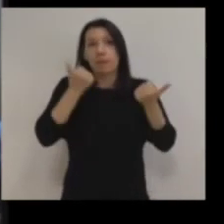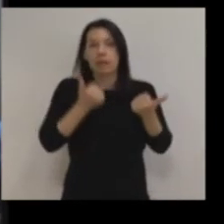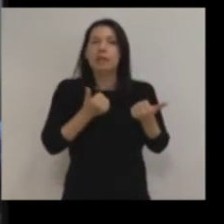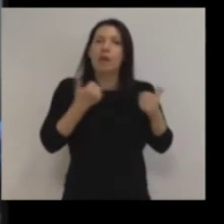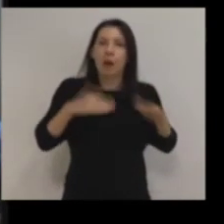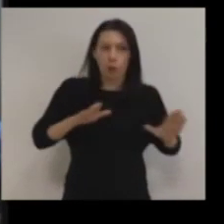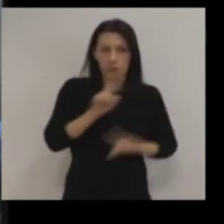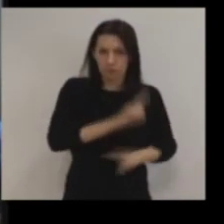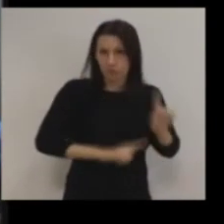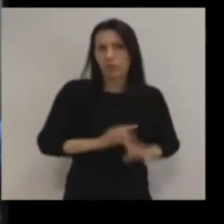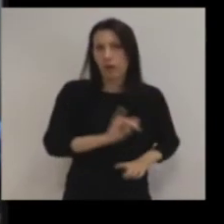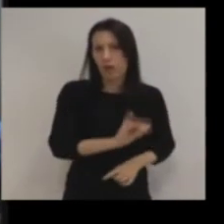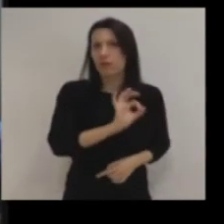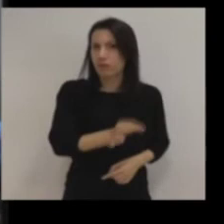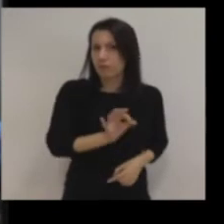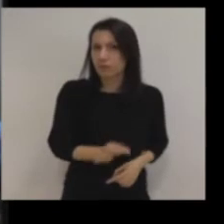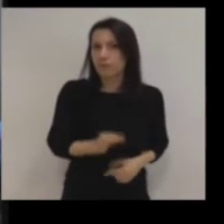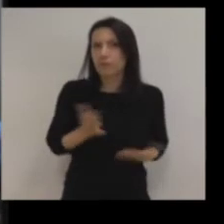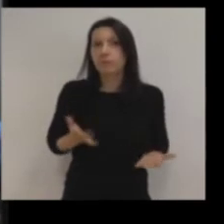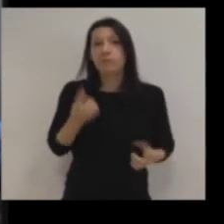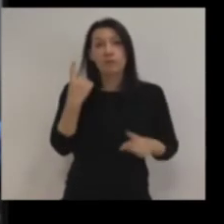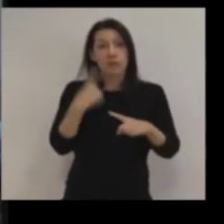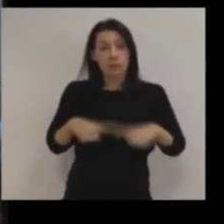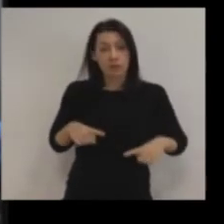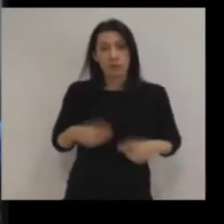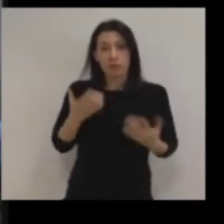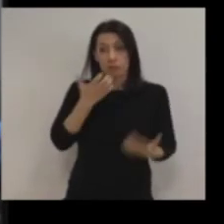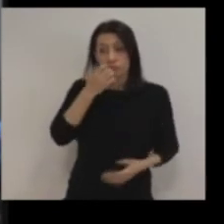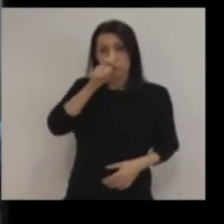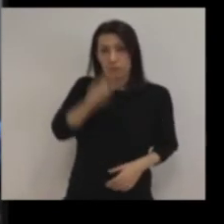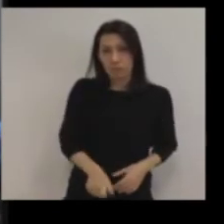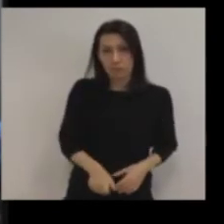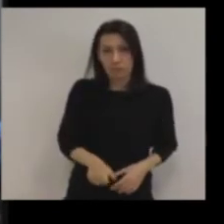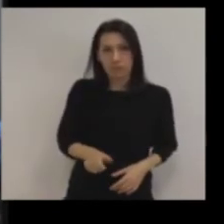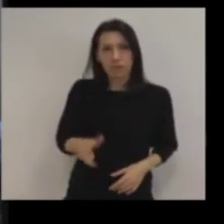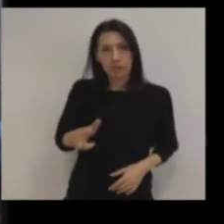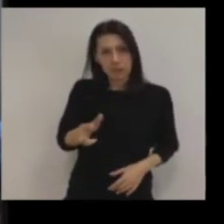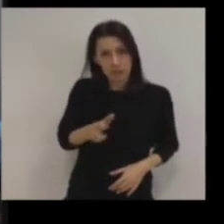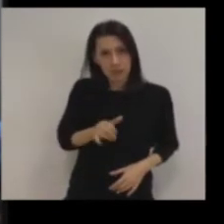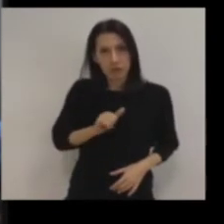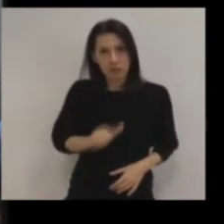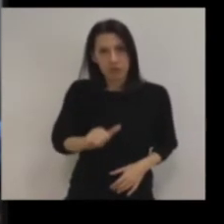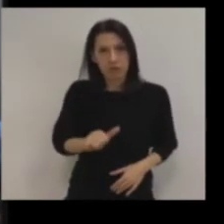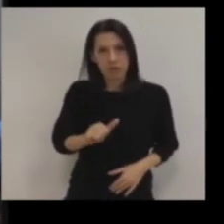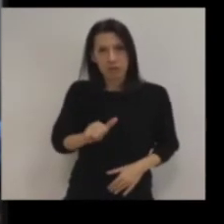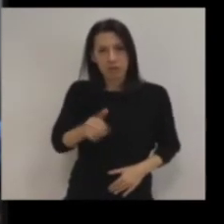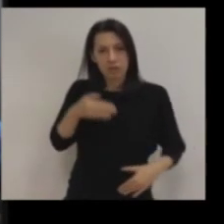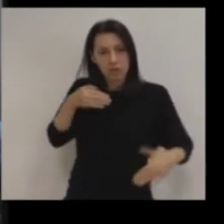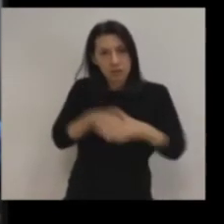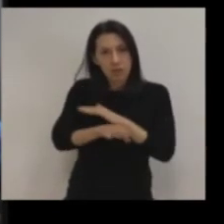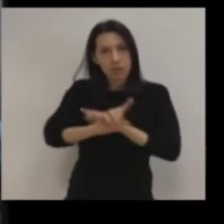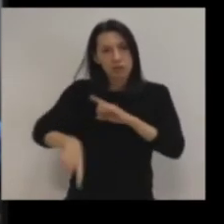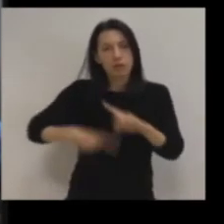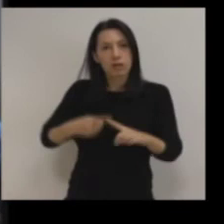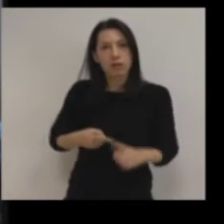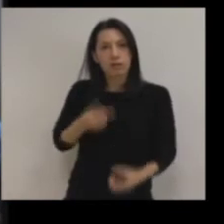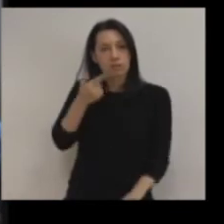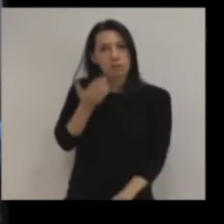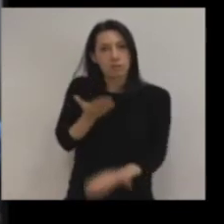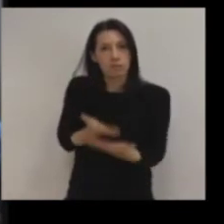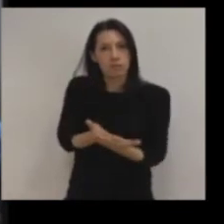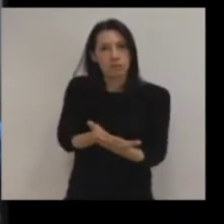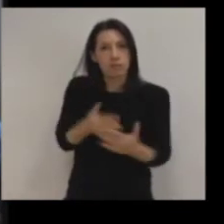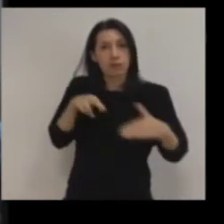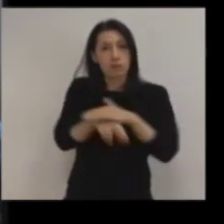defectos. Pero hay un aspecto, puesto que el ciudadano tiene derecho a acceder y a solicitar determinados medios